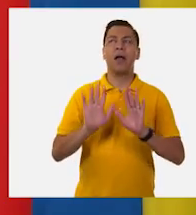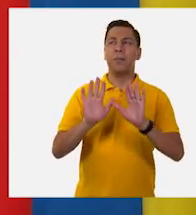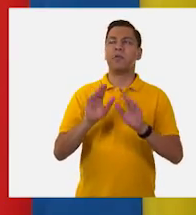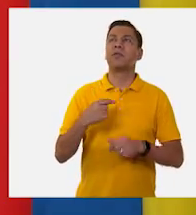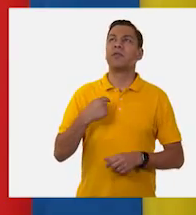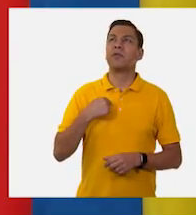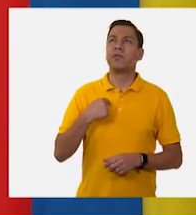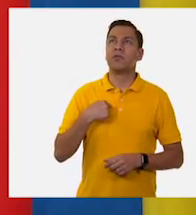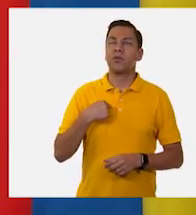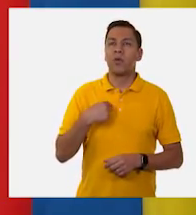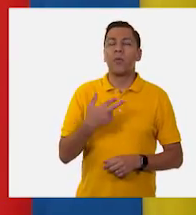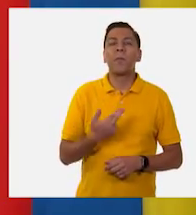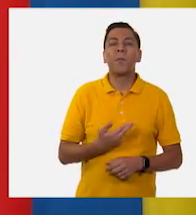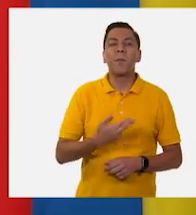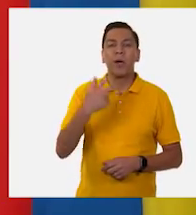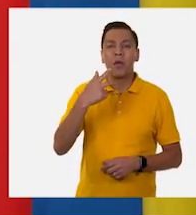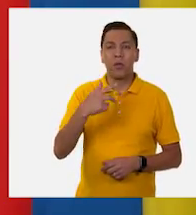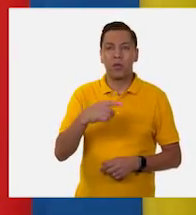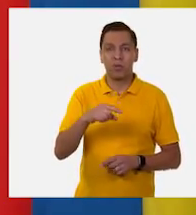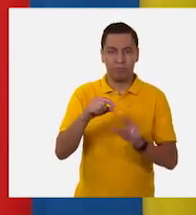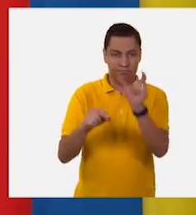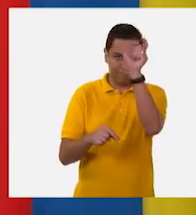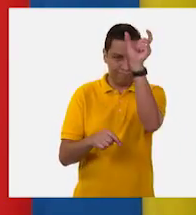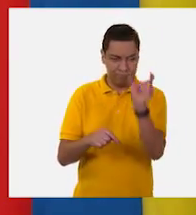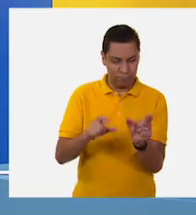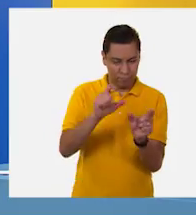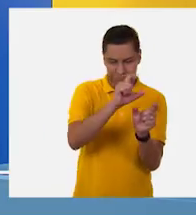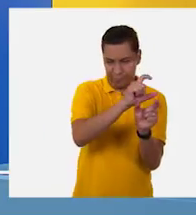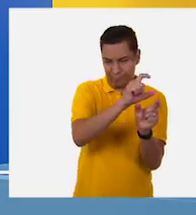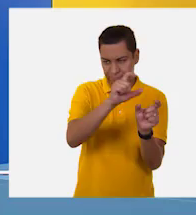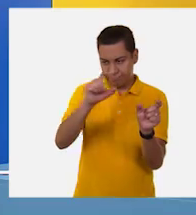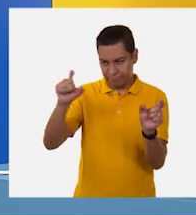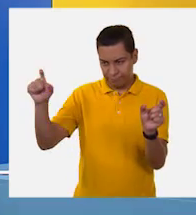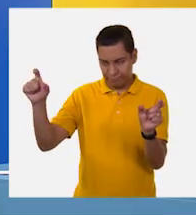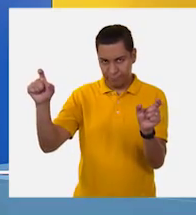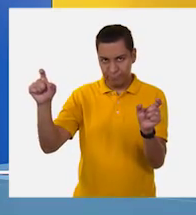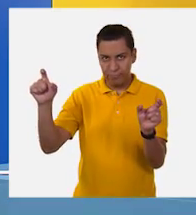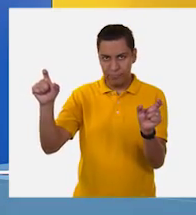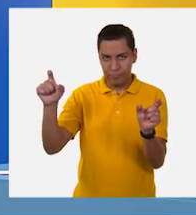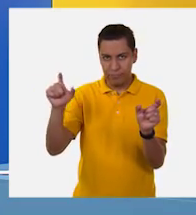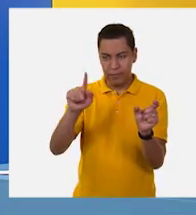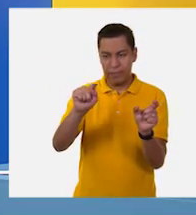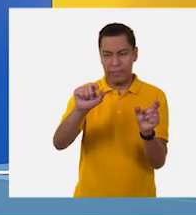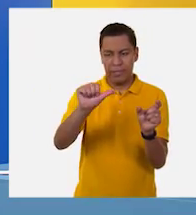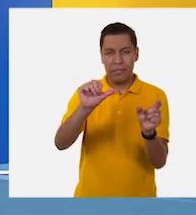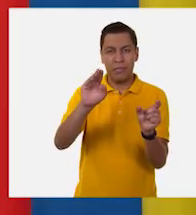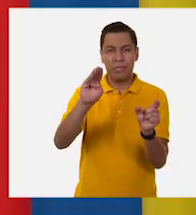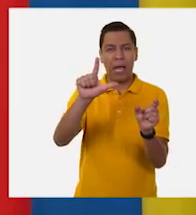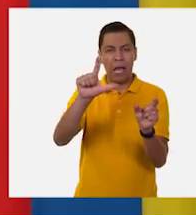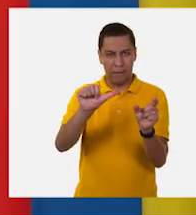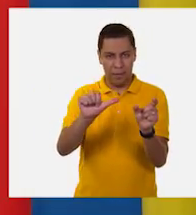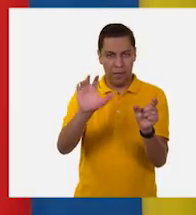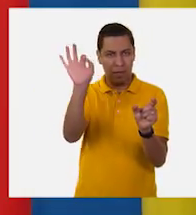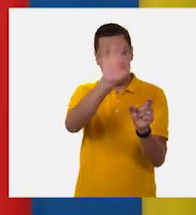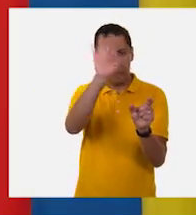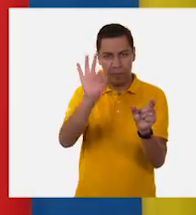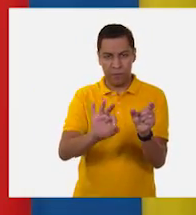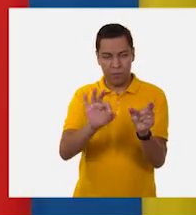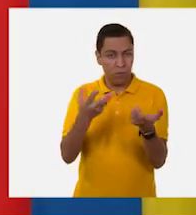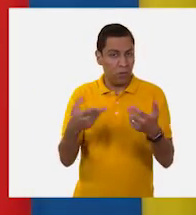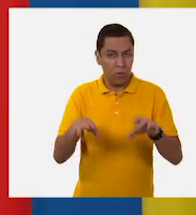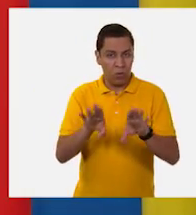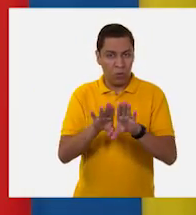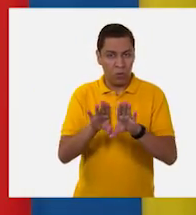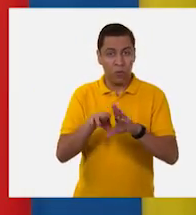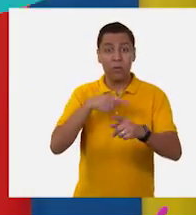hacer unas tablas de proporcionalidad para cada tienda. ¿Nos dices cómo hacerlas? Claro que sí, maestro. En la